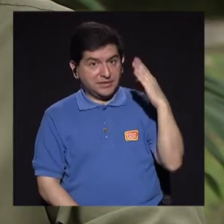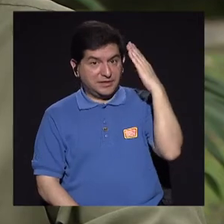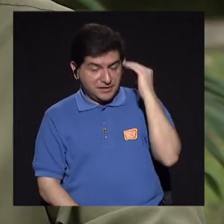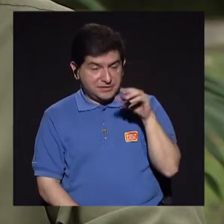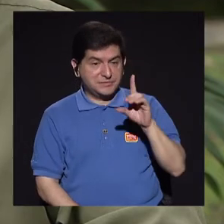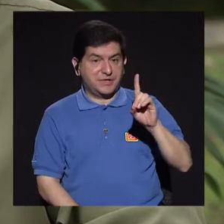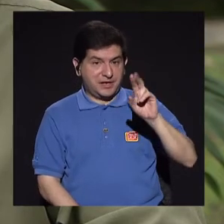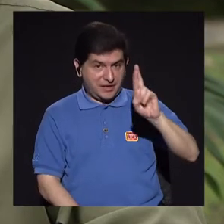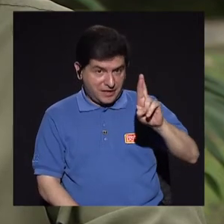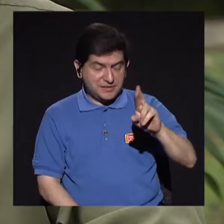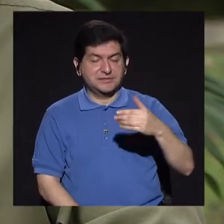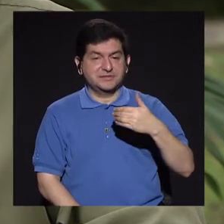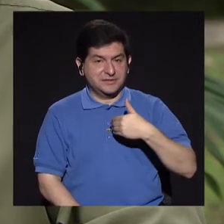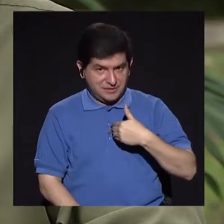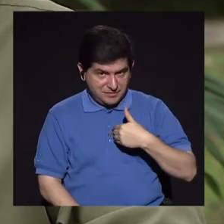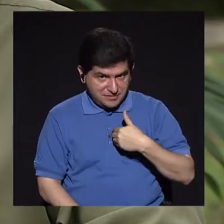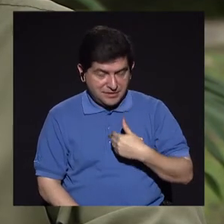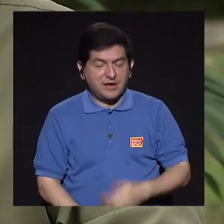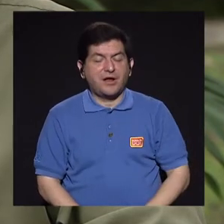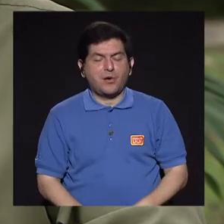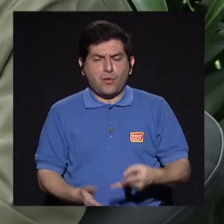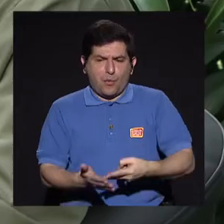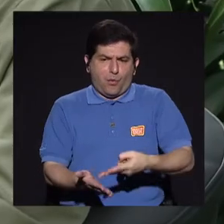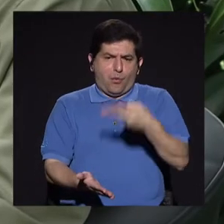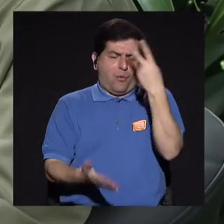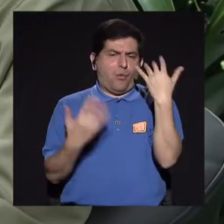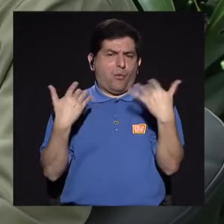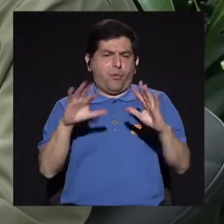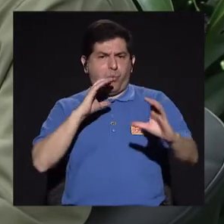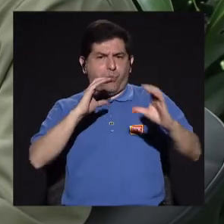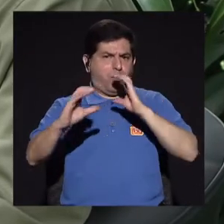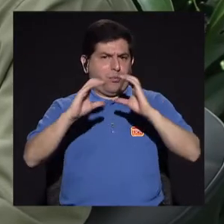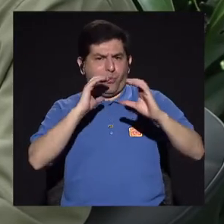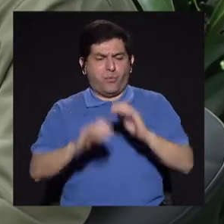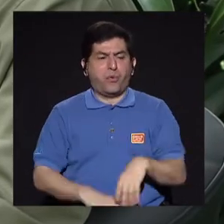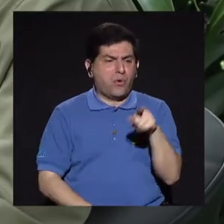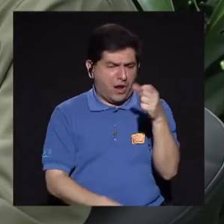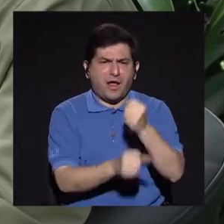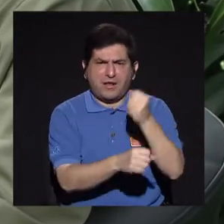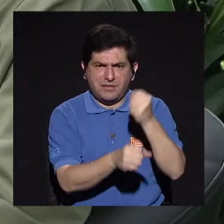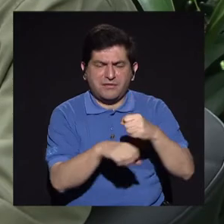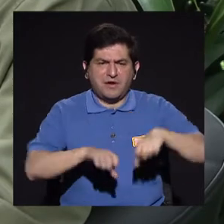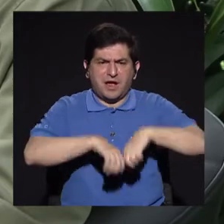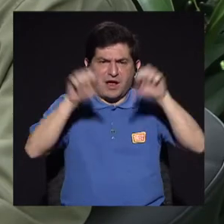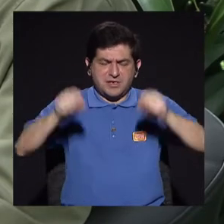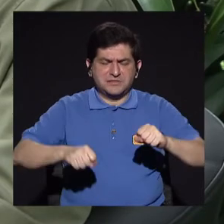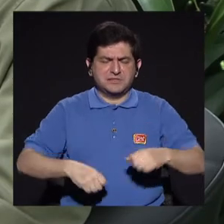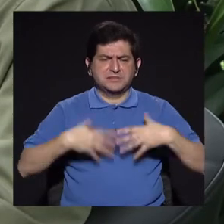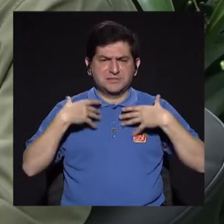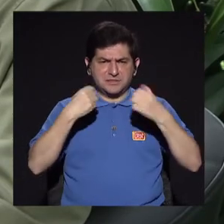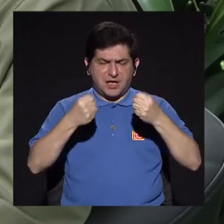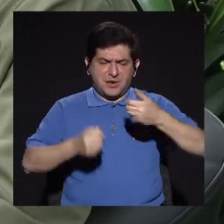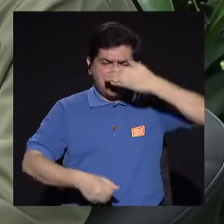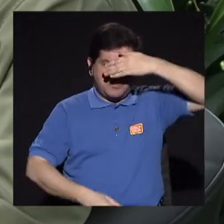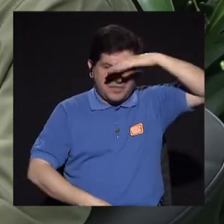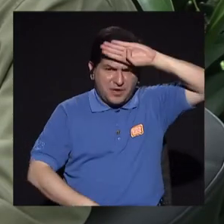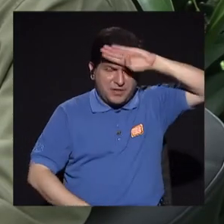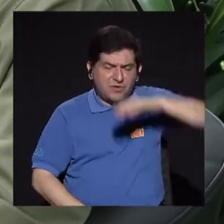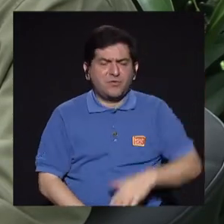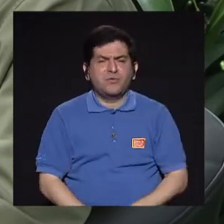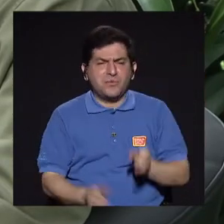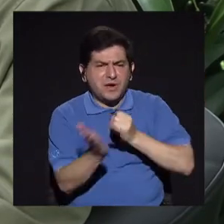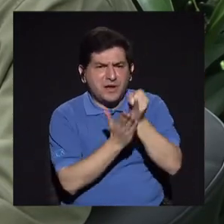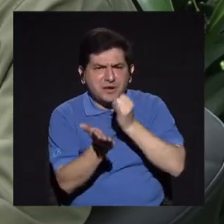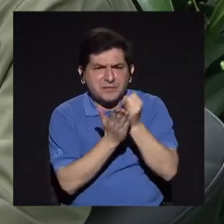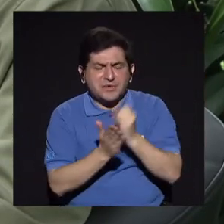experiencia del doctor Rodríguez, eso nos ha ayudado a enriquecer mucho esta conversación. Él ha trabajado en el sistema de salud de Cuba, ha hecho investigaciones de